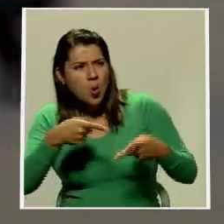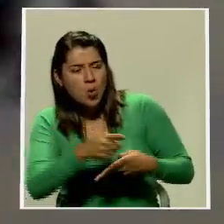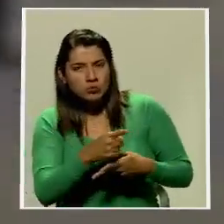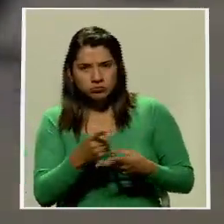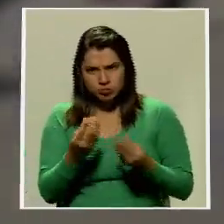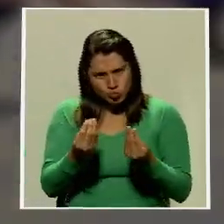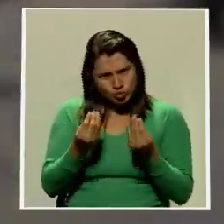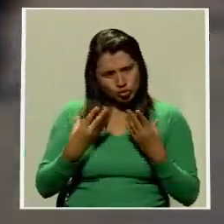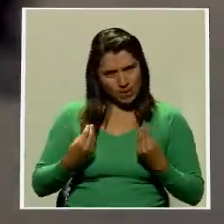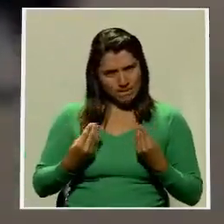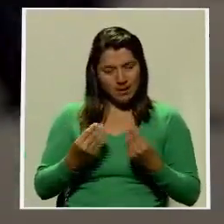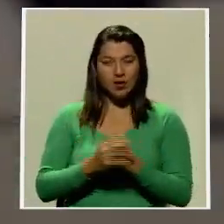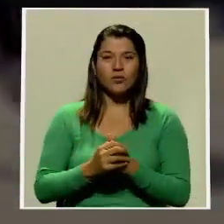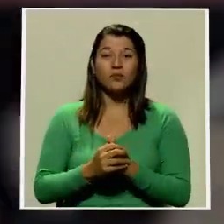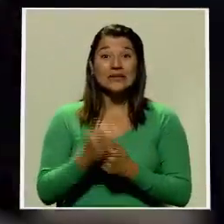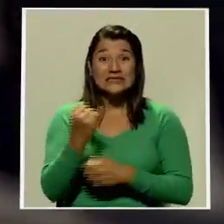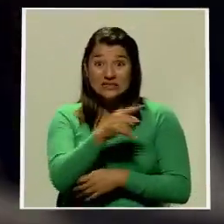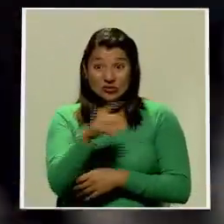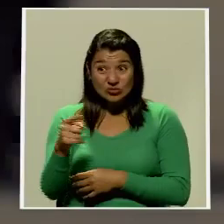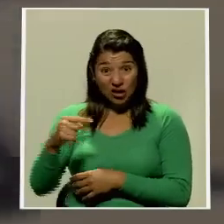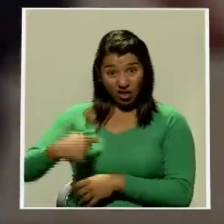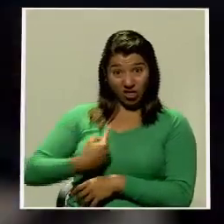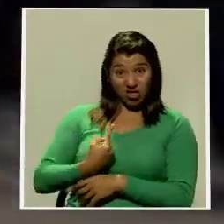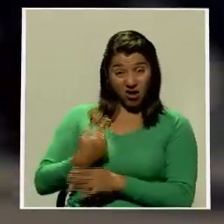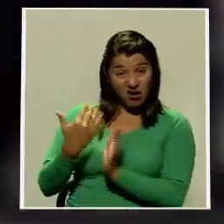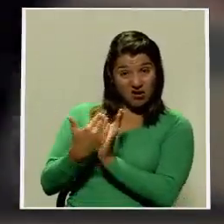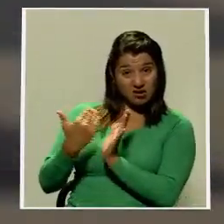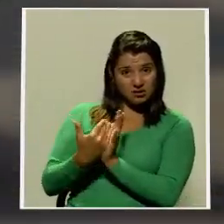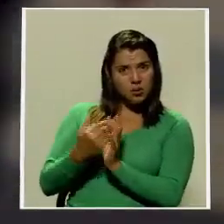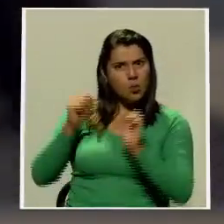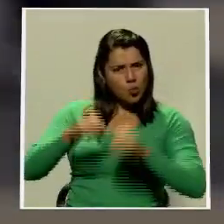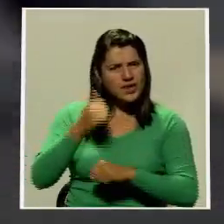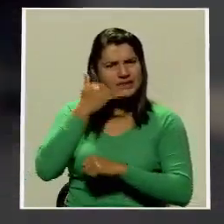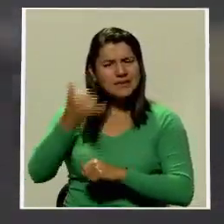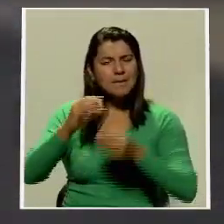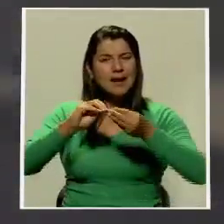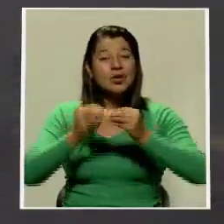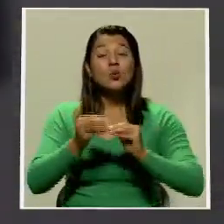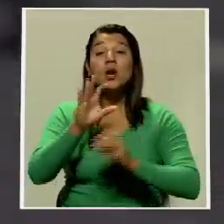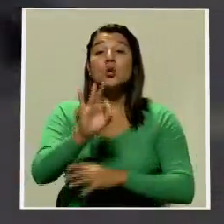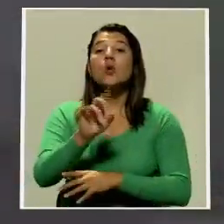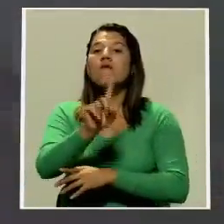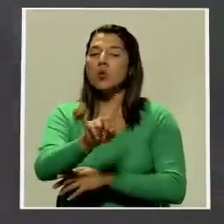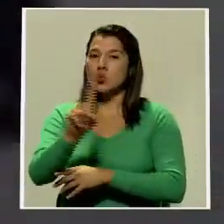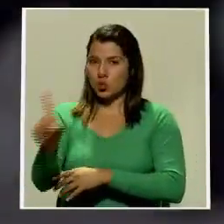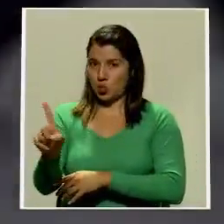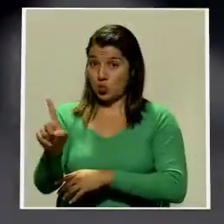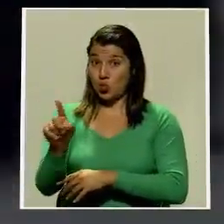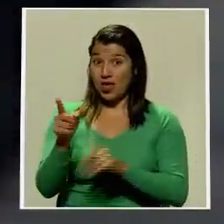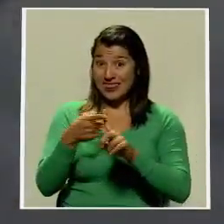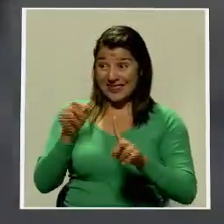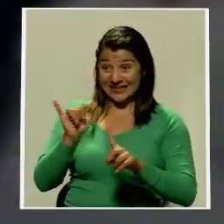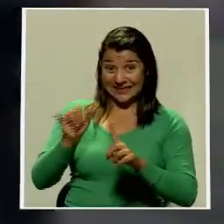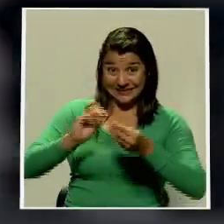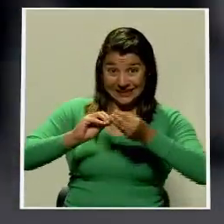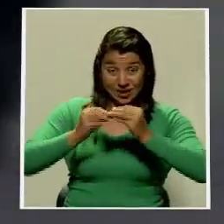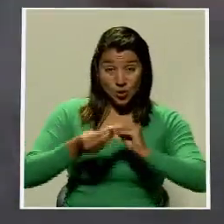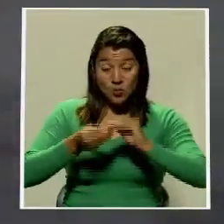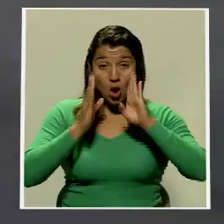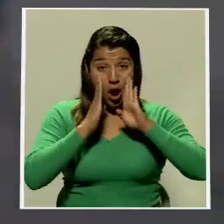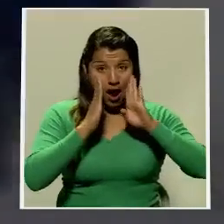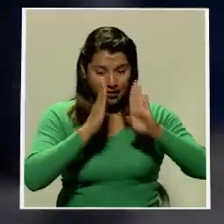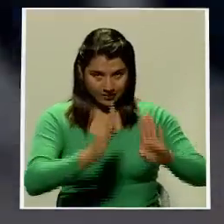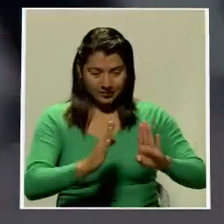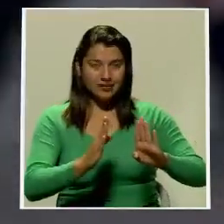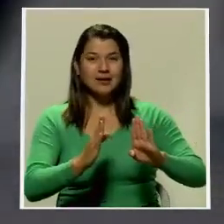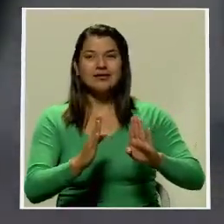Si usted es víctima del acoso, recuerde que puede llamar al 911. Desde el número de emergencia se canaliza la atención con